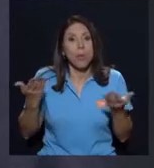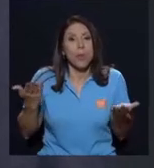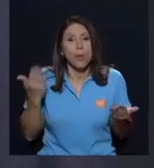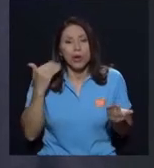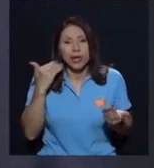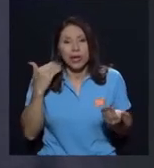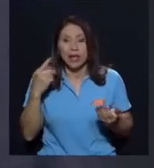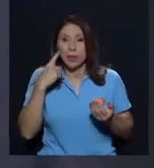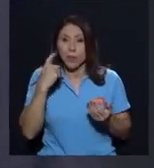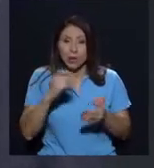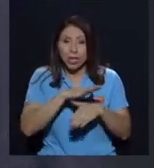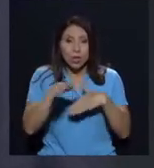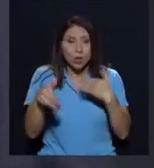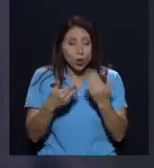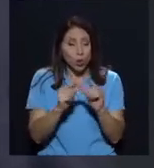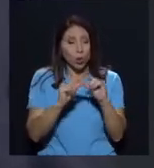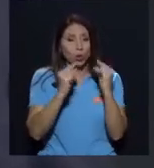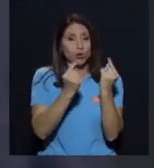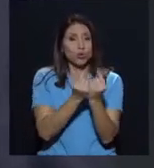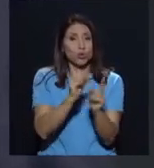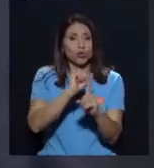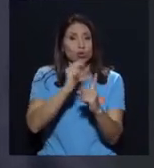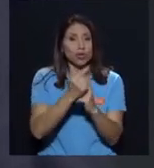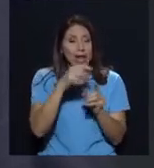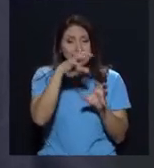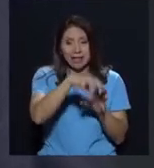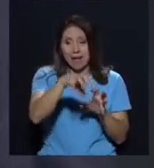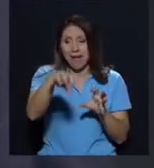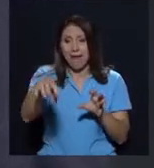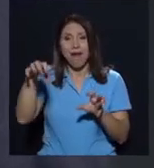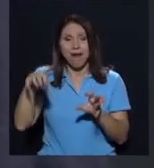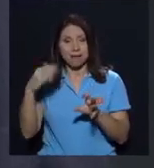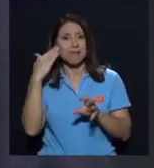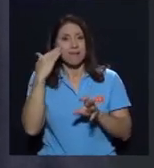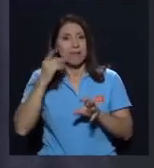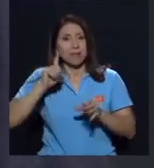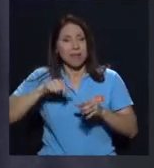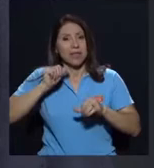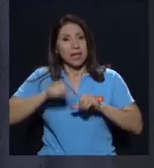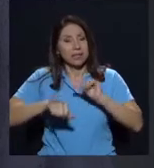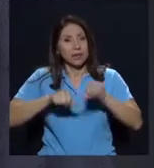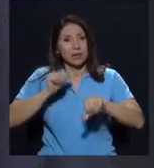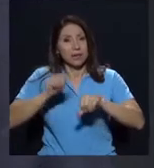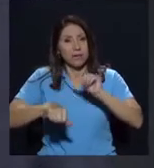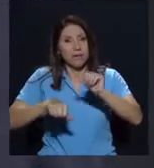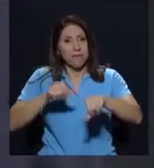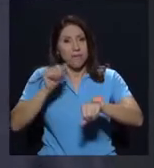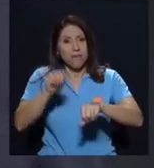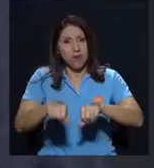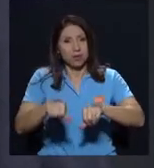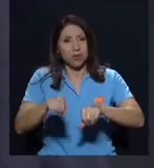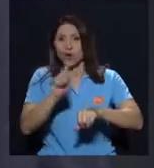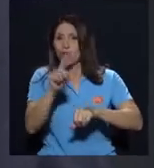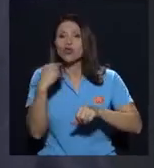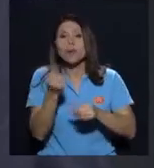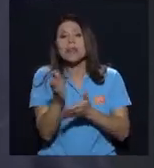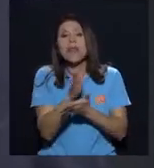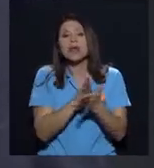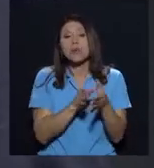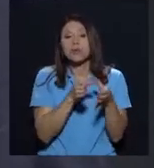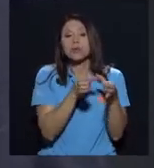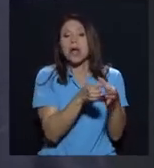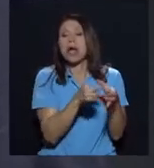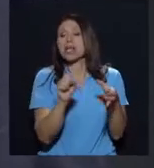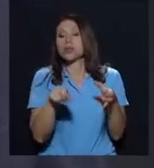grupos sociales se habían que tienen que hacer un esfuerzo y que no podía recaer sólo en unos grupos sino que el